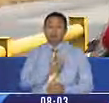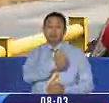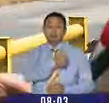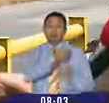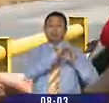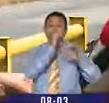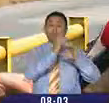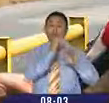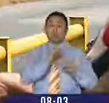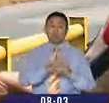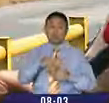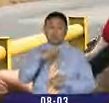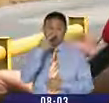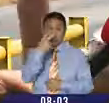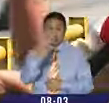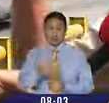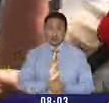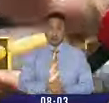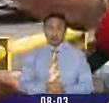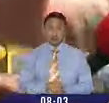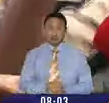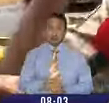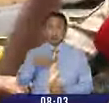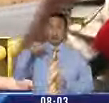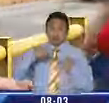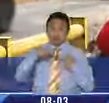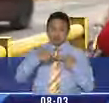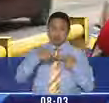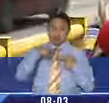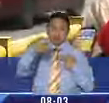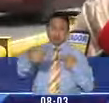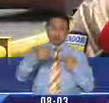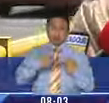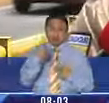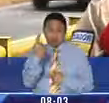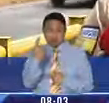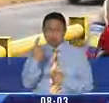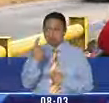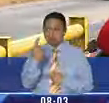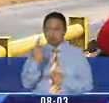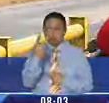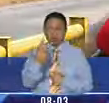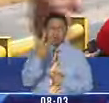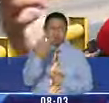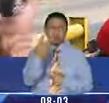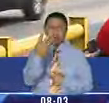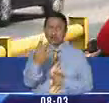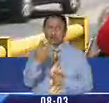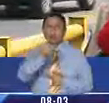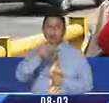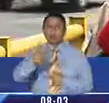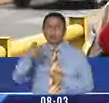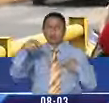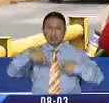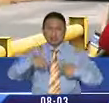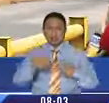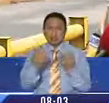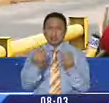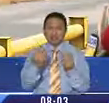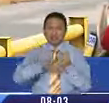como acabamos de evidenciar, miren, de una parada a otra no trabaja uno solo, trabajan dos, tres, cuatro personas. Acá hay